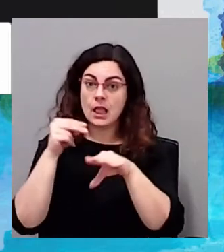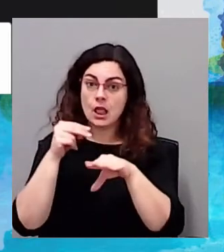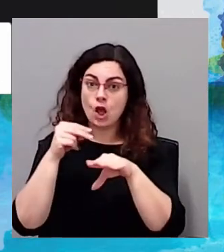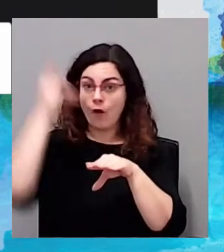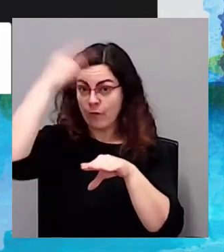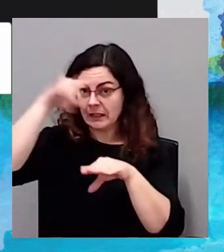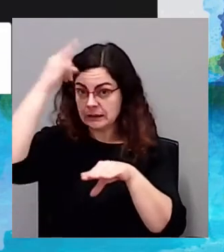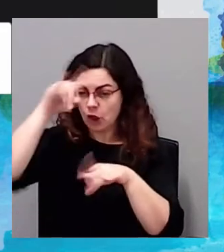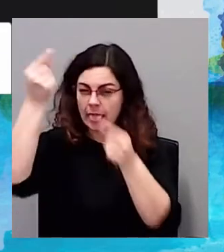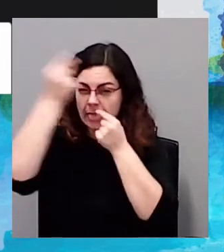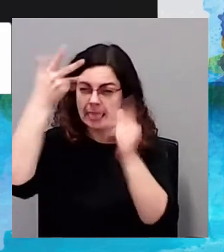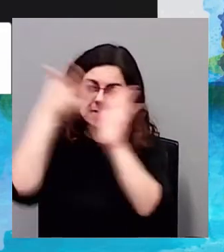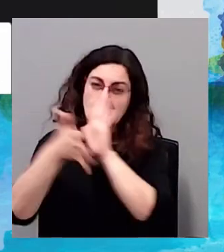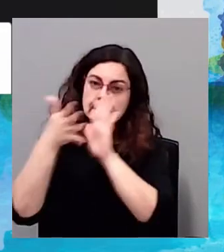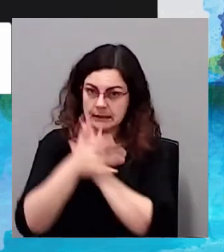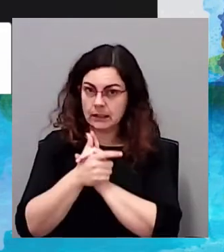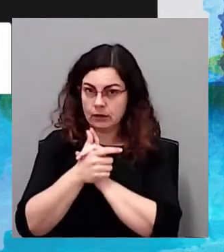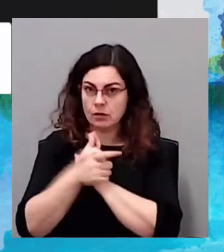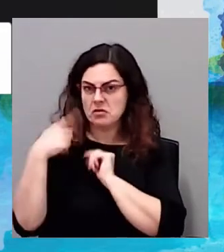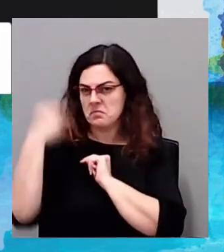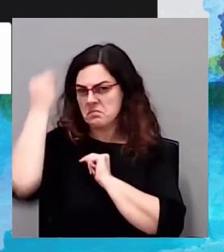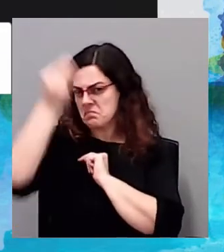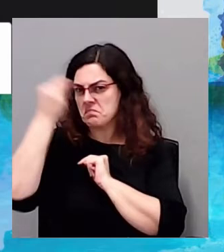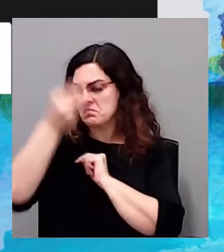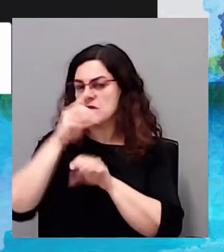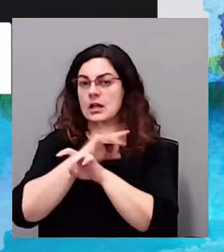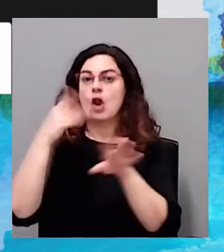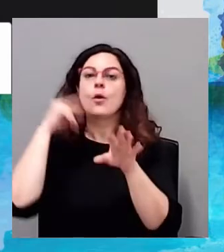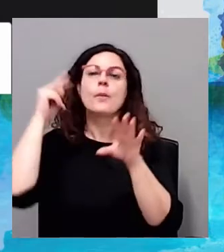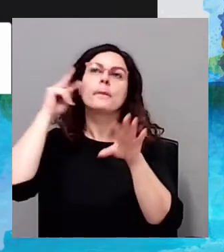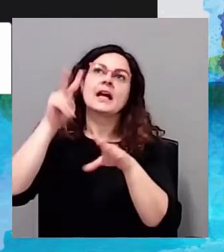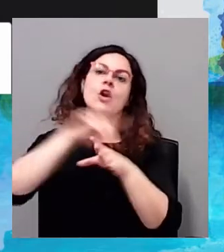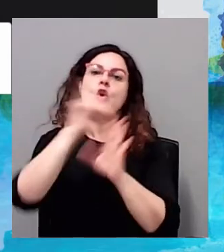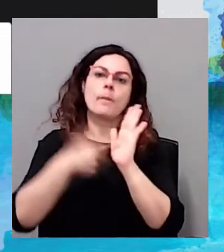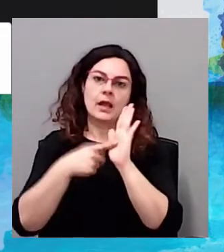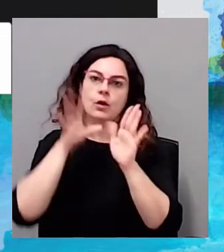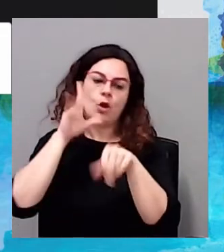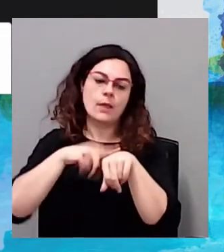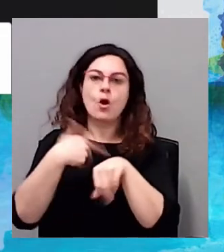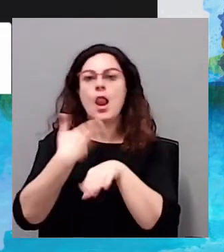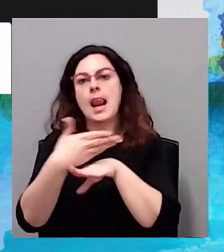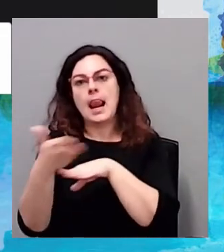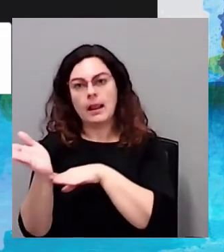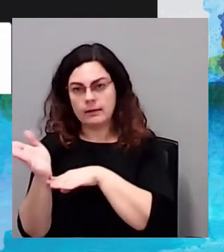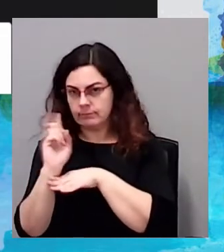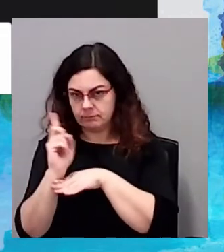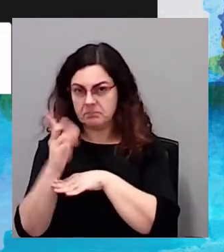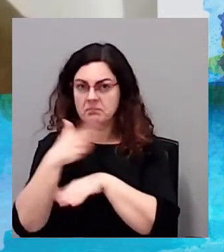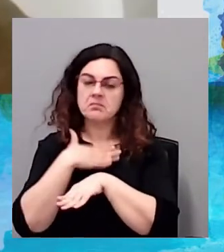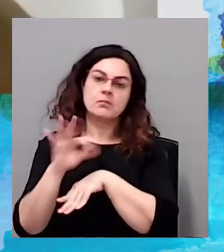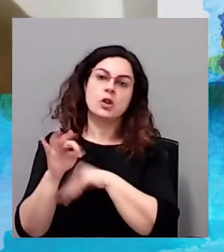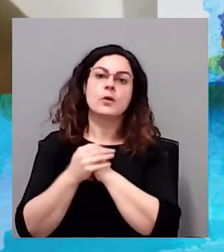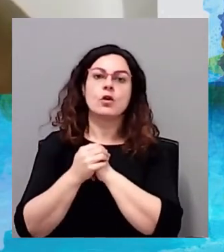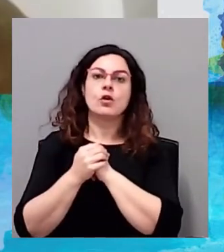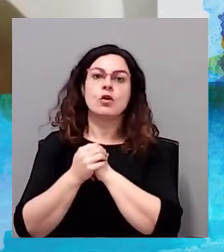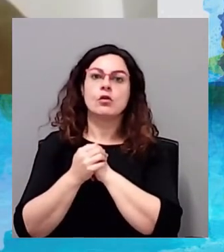del bisonte, que creo que en realidad podemos, en vez de verlo entero para no tardar tanto, quizás podemos quedarnos con los